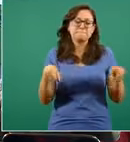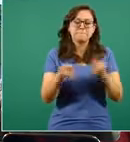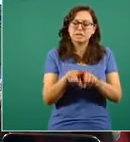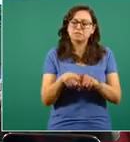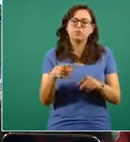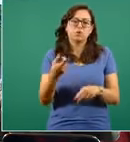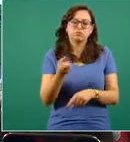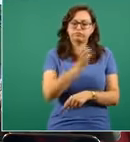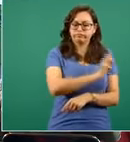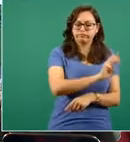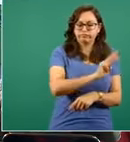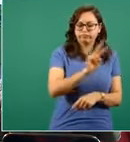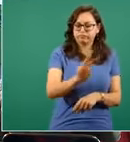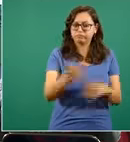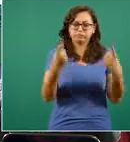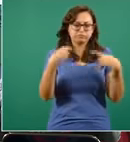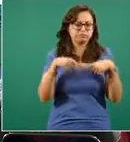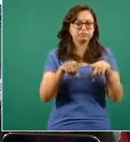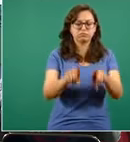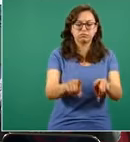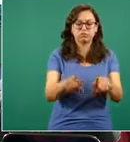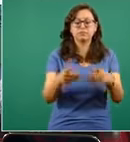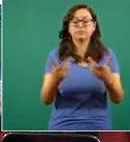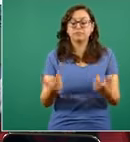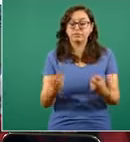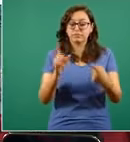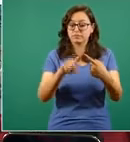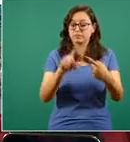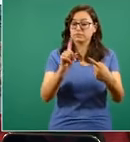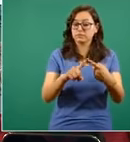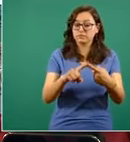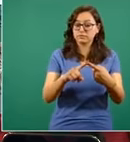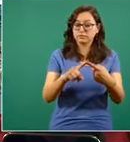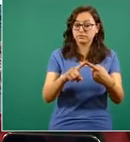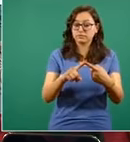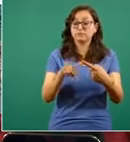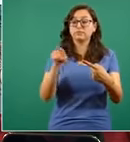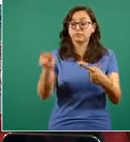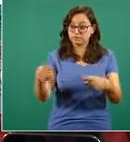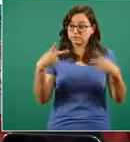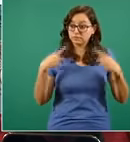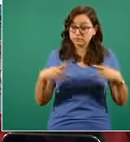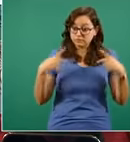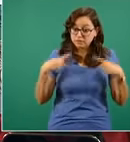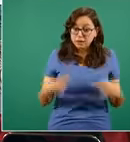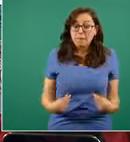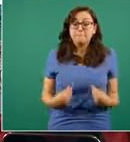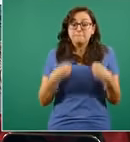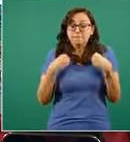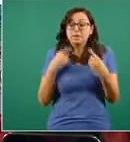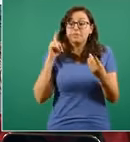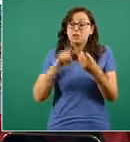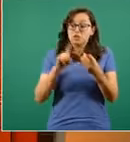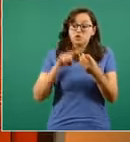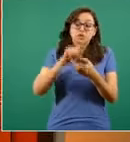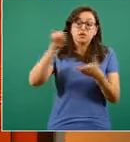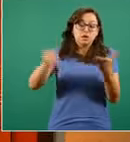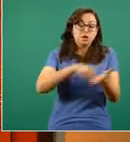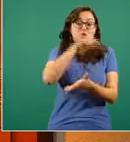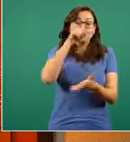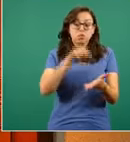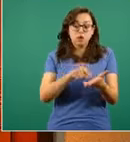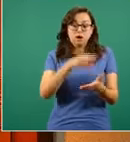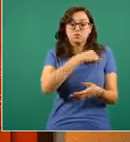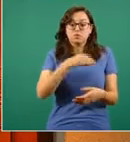con la plataforma de Mi Vacuna, que es confirmar que la persona está residiendo en un municipio determinado,